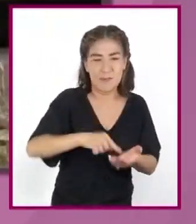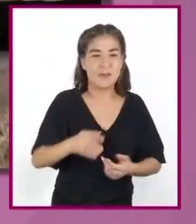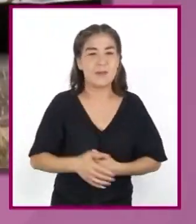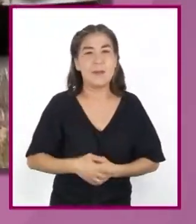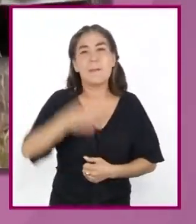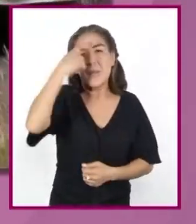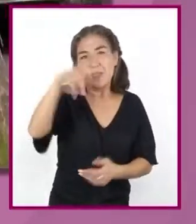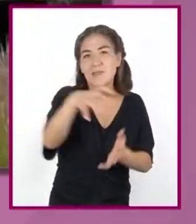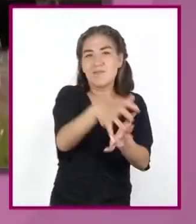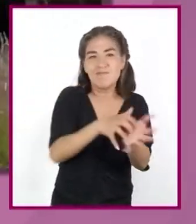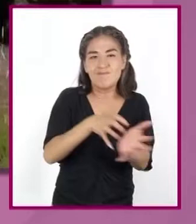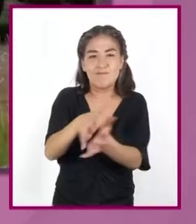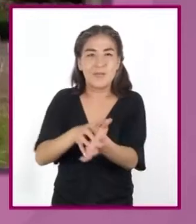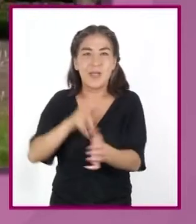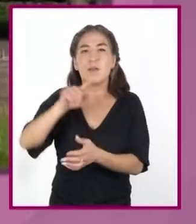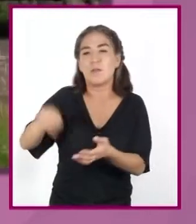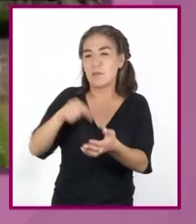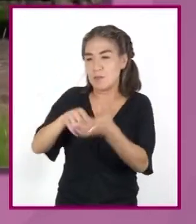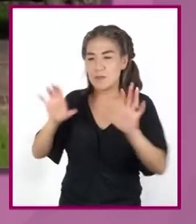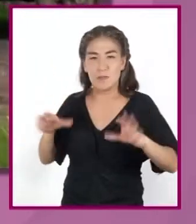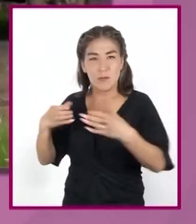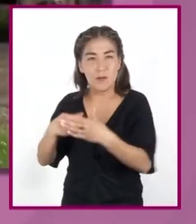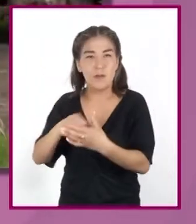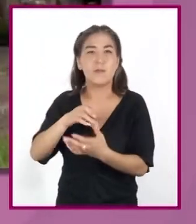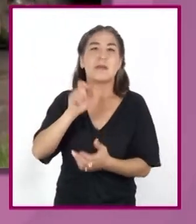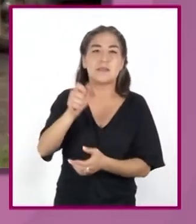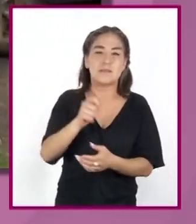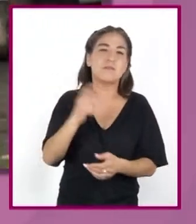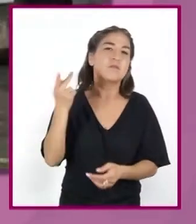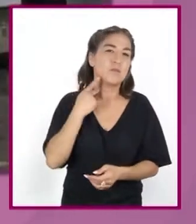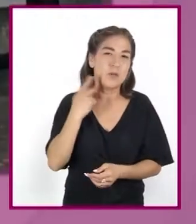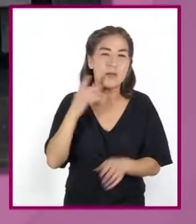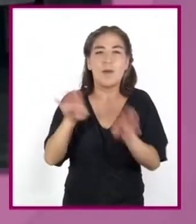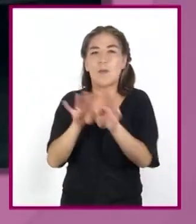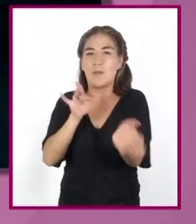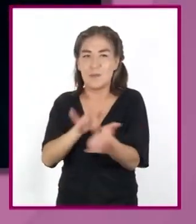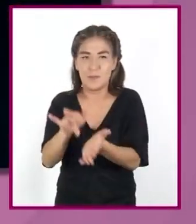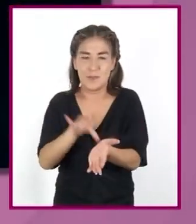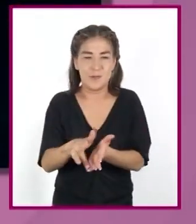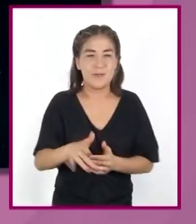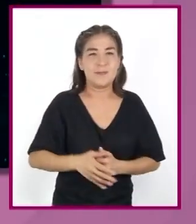manejo sustentable por comunidades locales y políticas públicas.